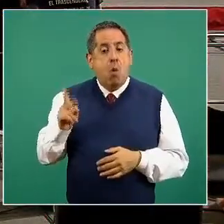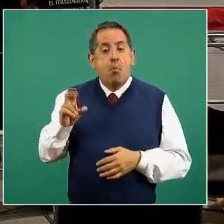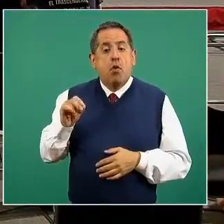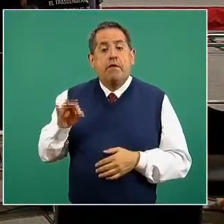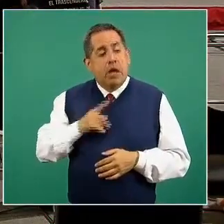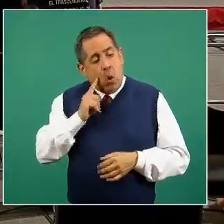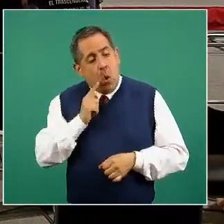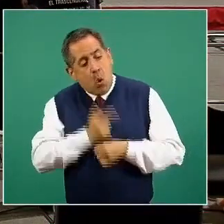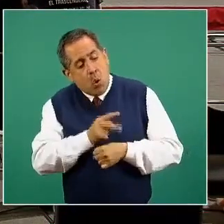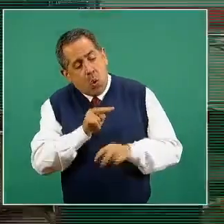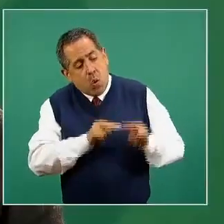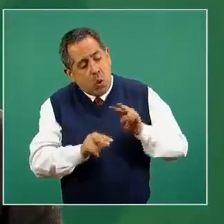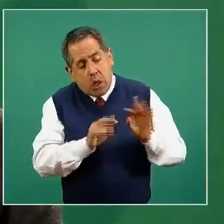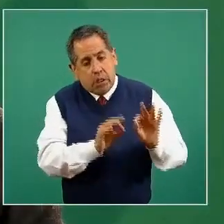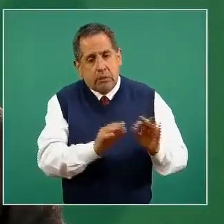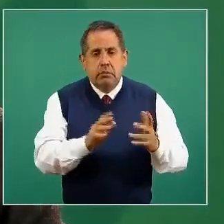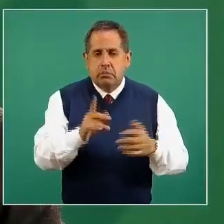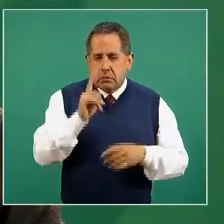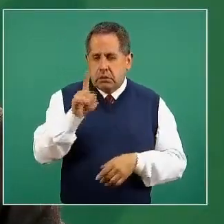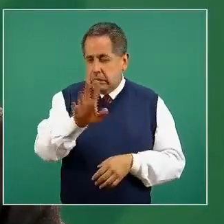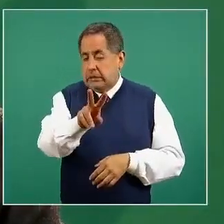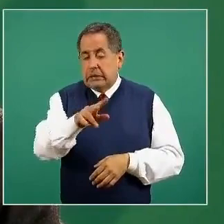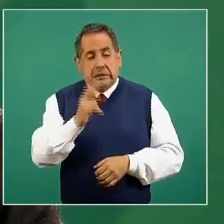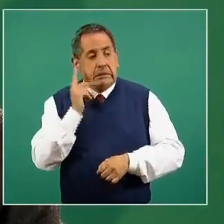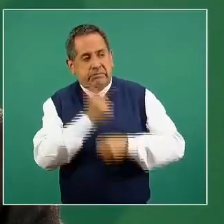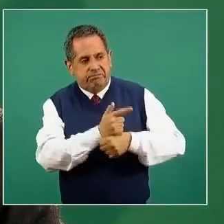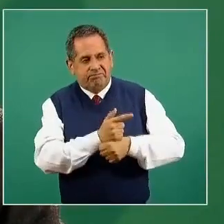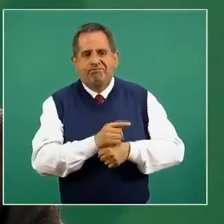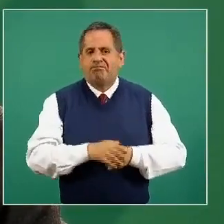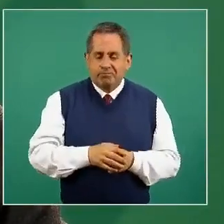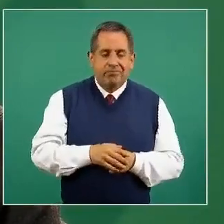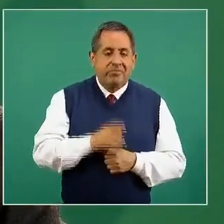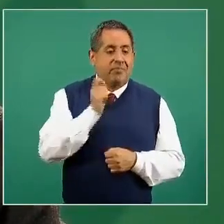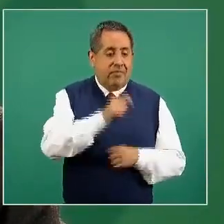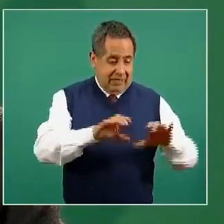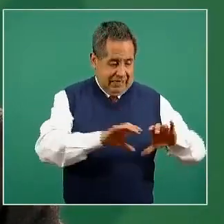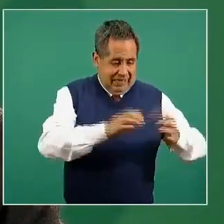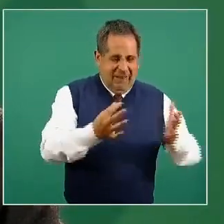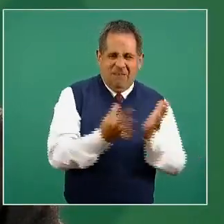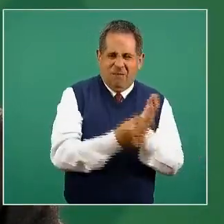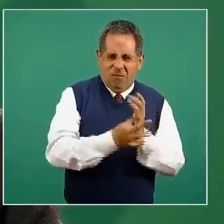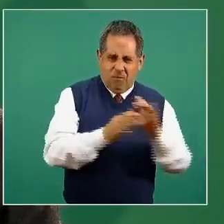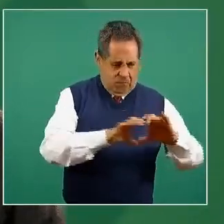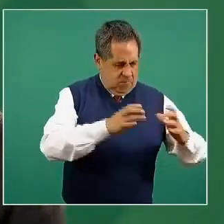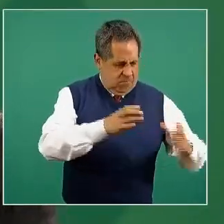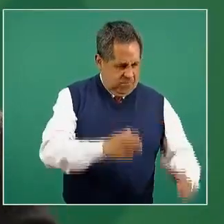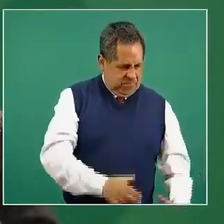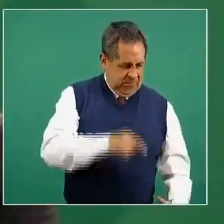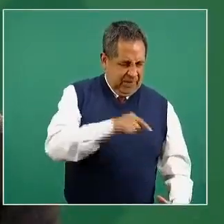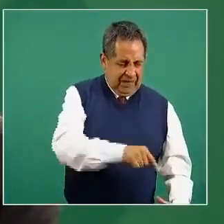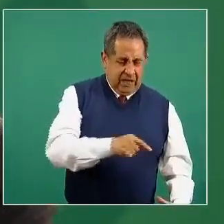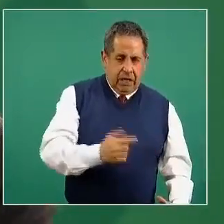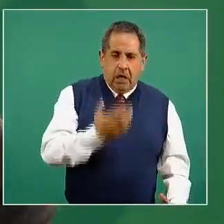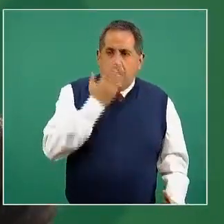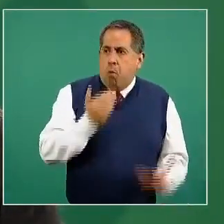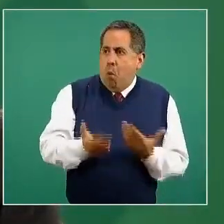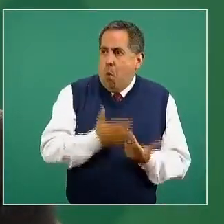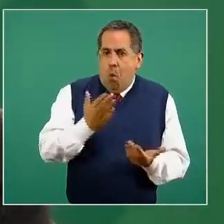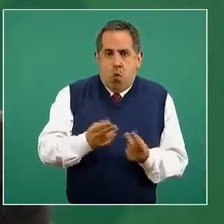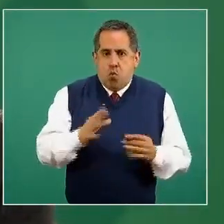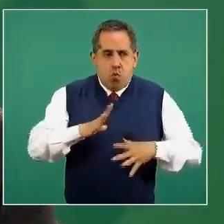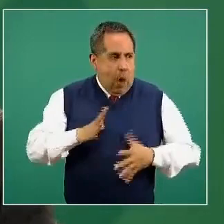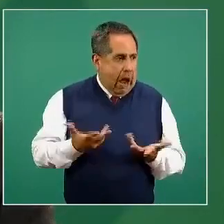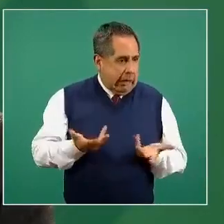Consumidor. Lo que efectivamente se ha identificado es que hay una escasez de tanques. Los tanques son, pues desde luego, el medio físico donde